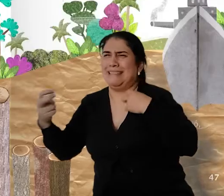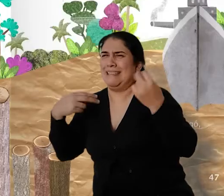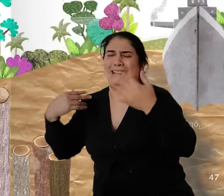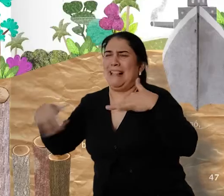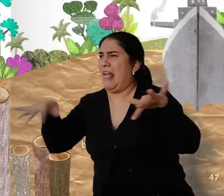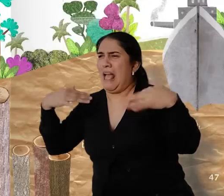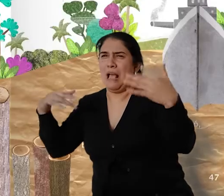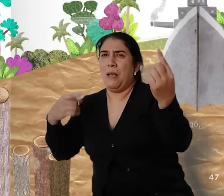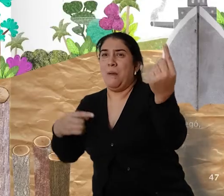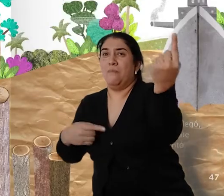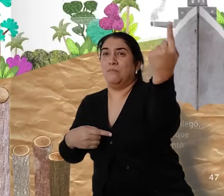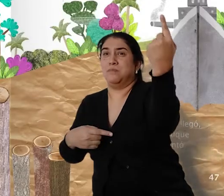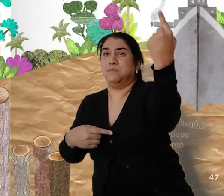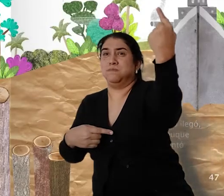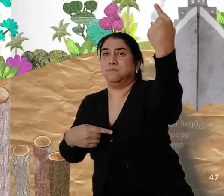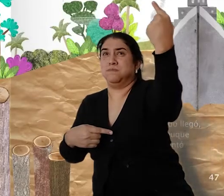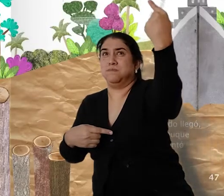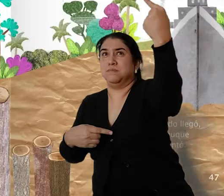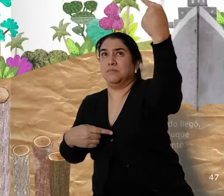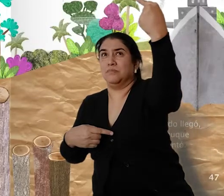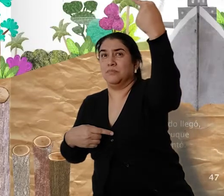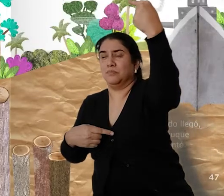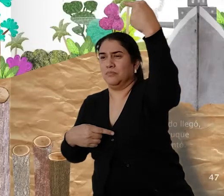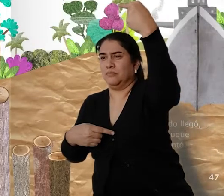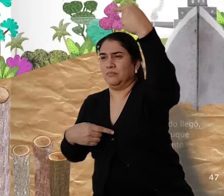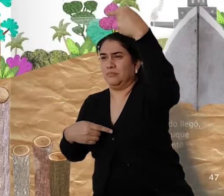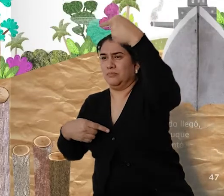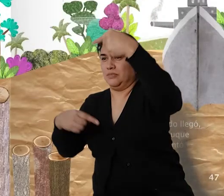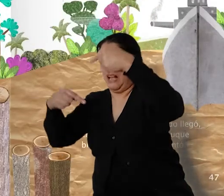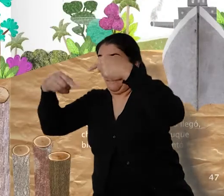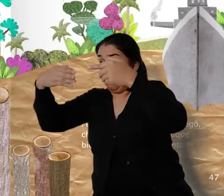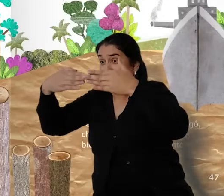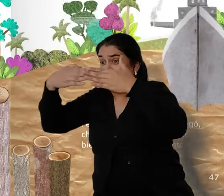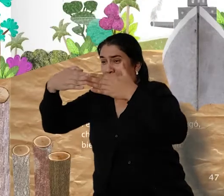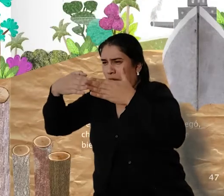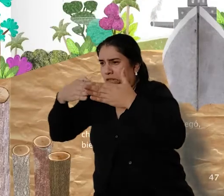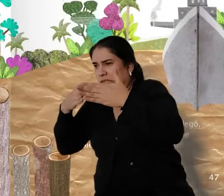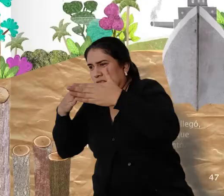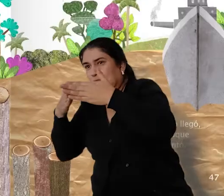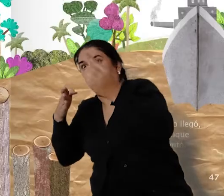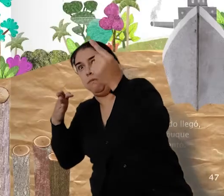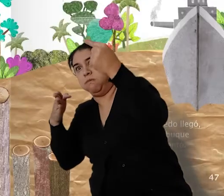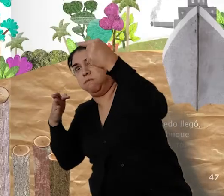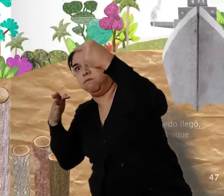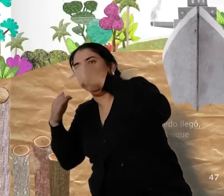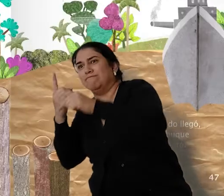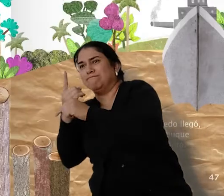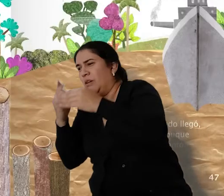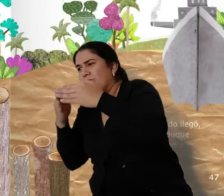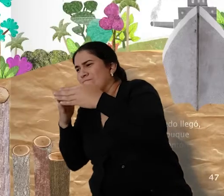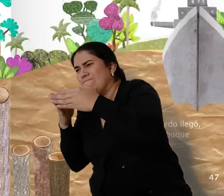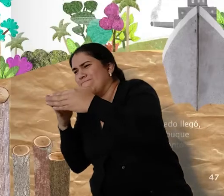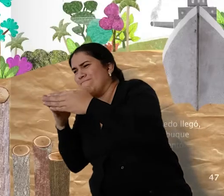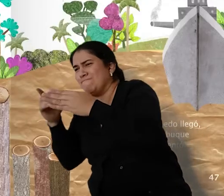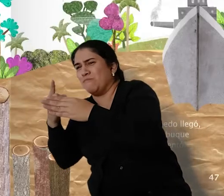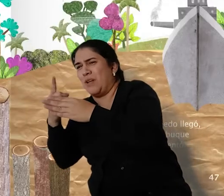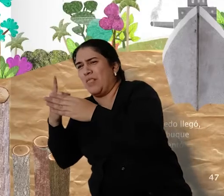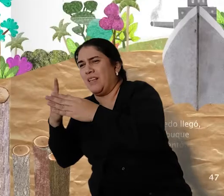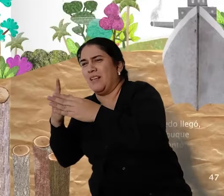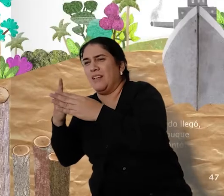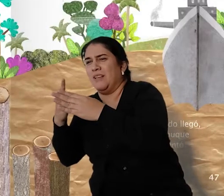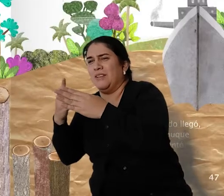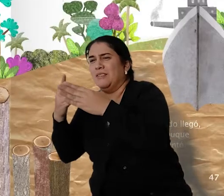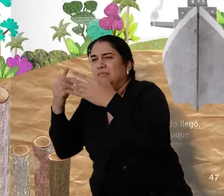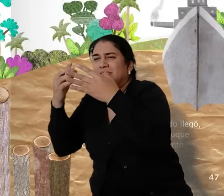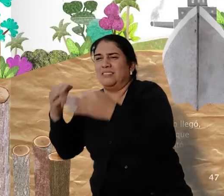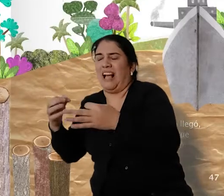un torpedo. Dieron todos un gran grito de miedo y quisieron mover el acorazado para que el torpedo no